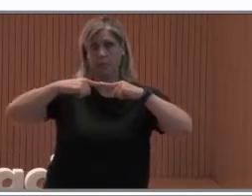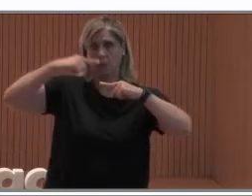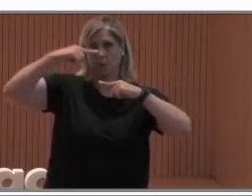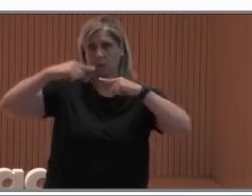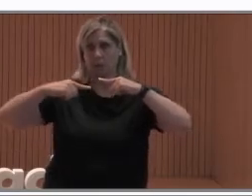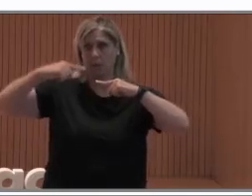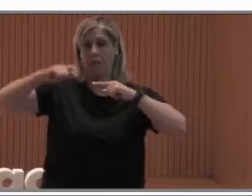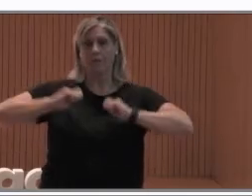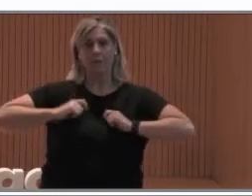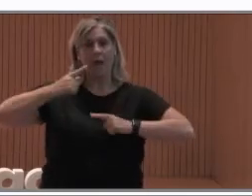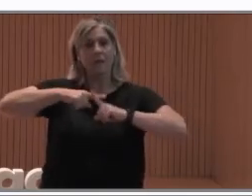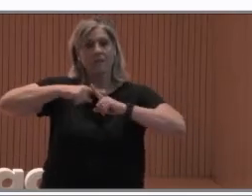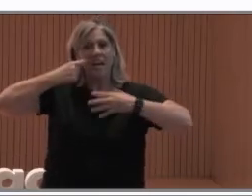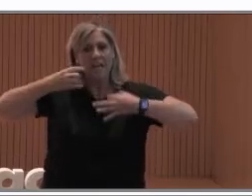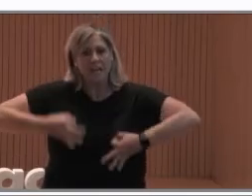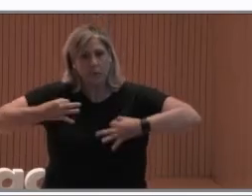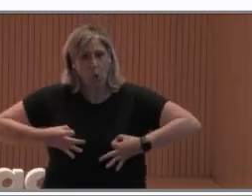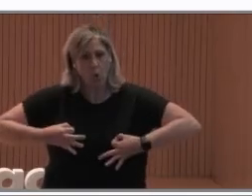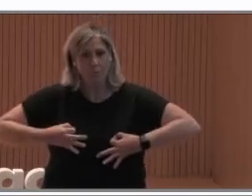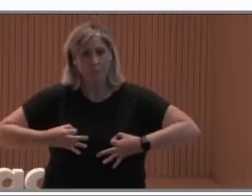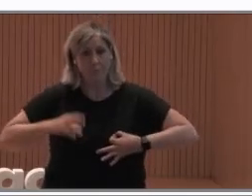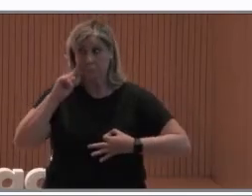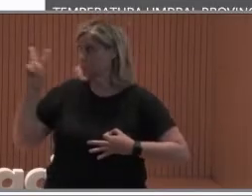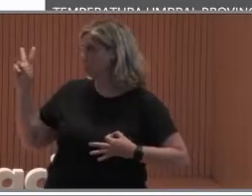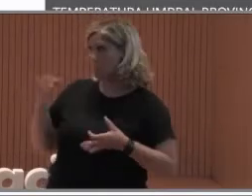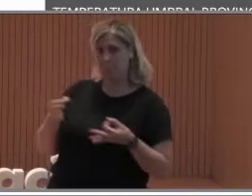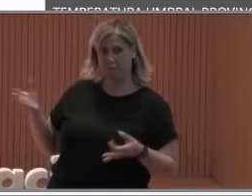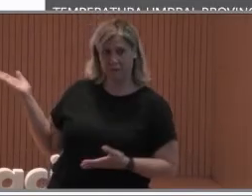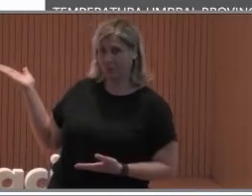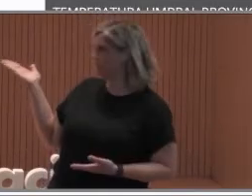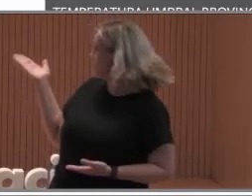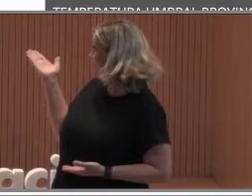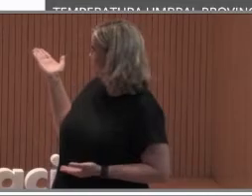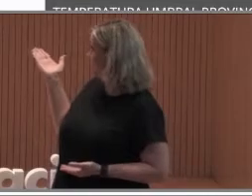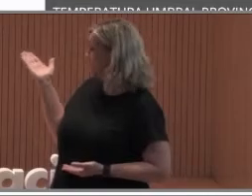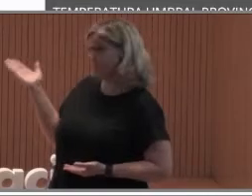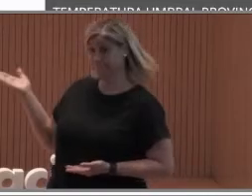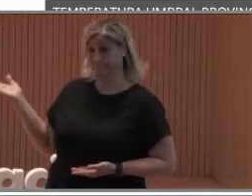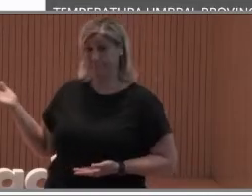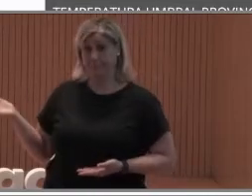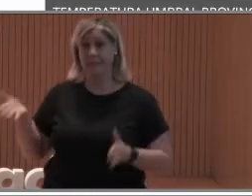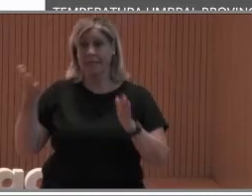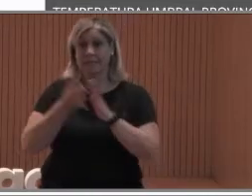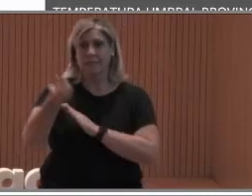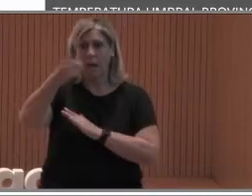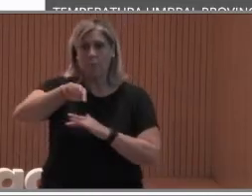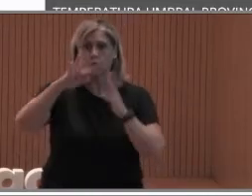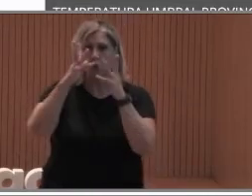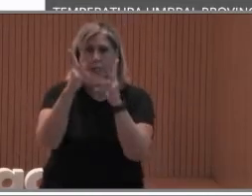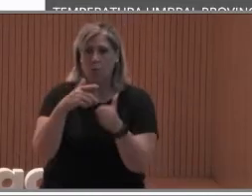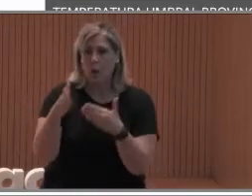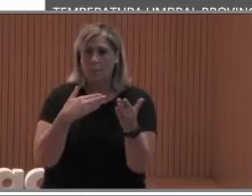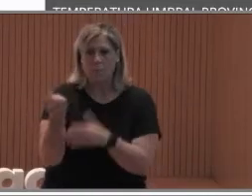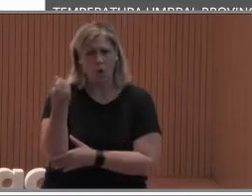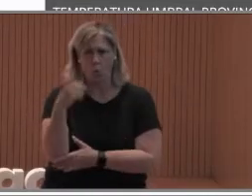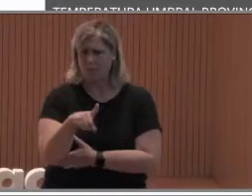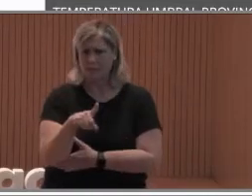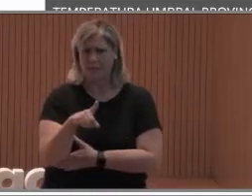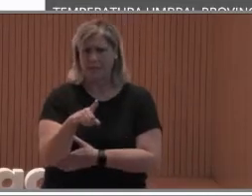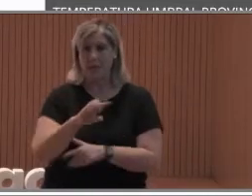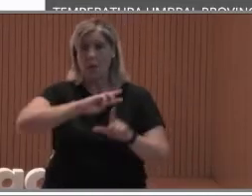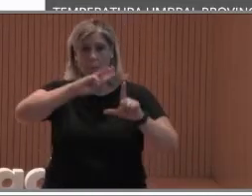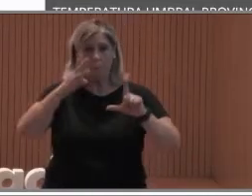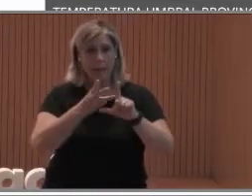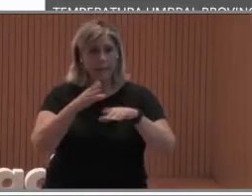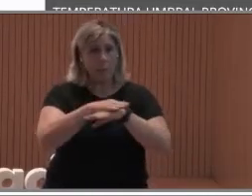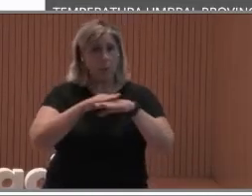riesgo, son muy intuitivos, los veis perfectamente, ¿vale? No tenéis que calcularlo, os vais a la página web del Gobierno de Aragón y